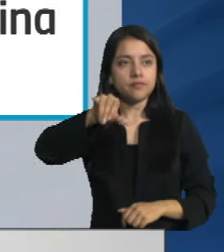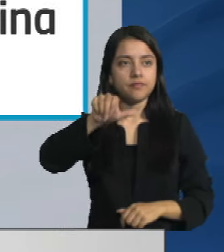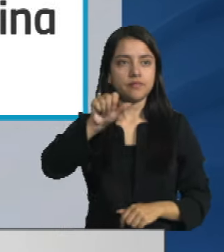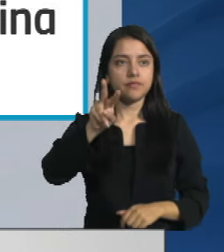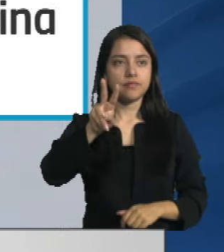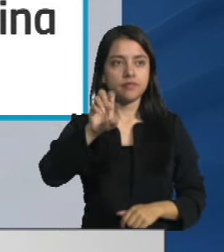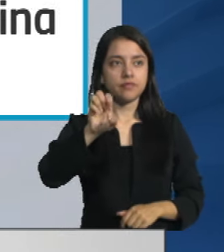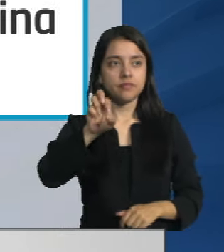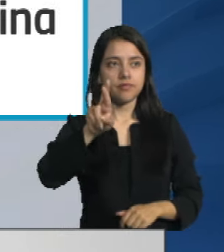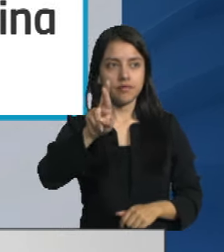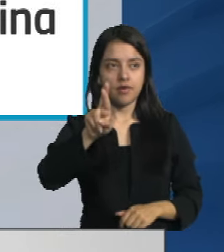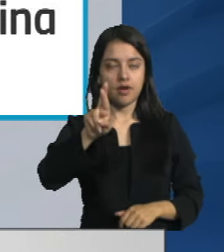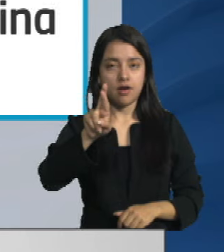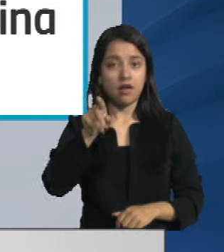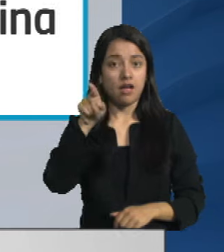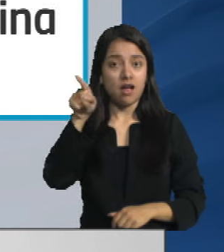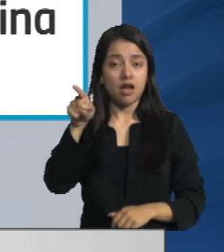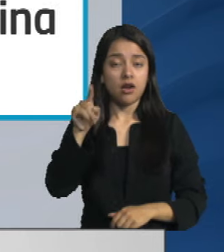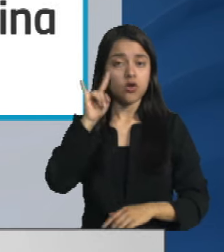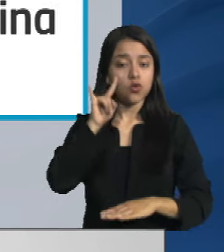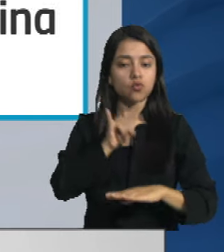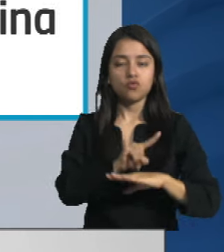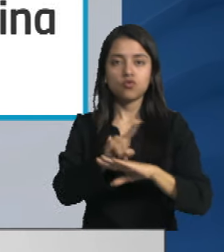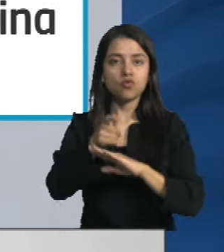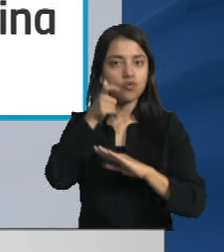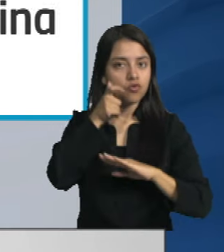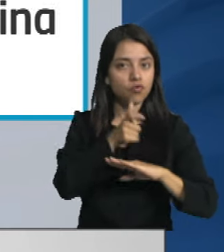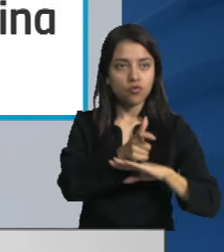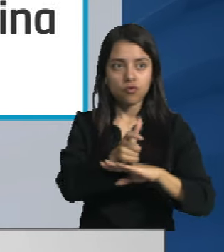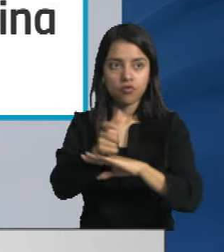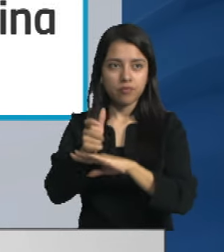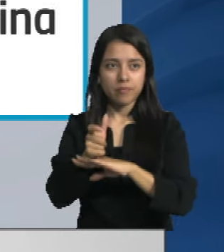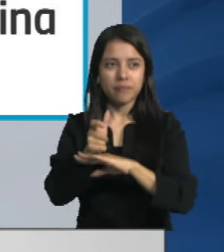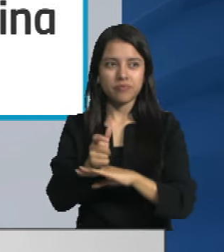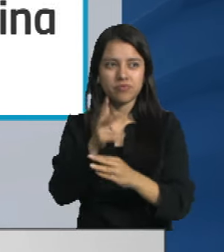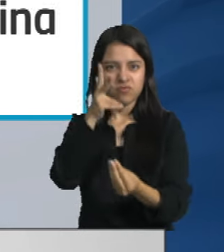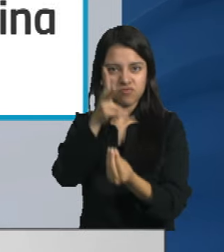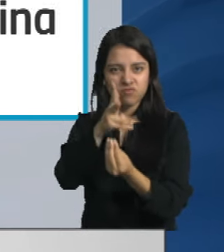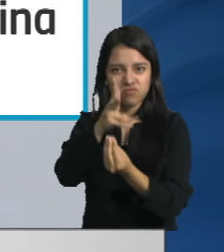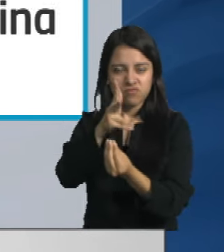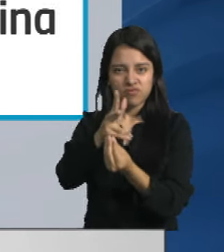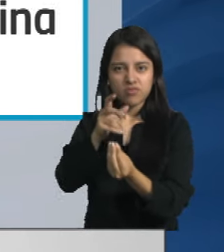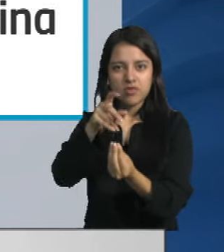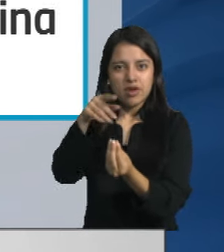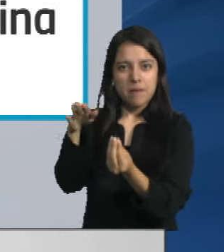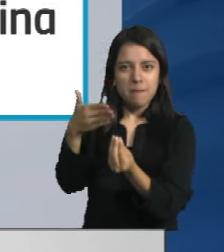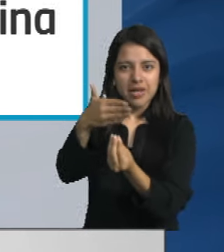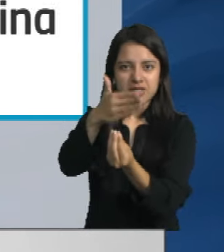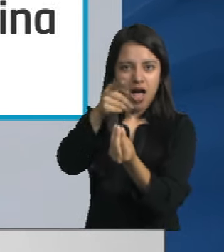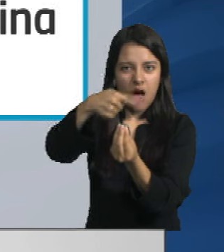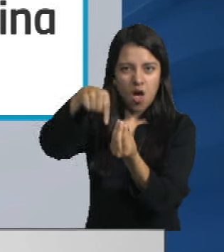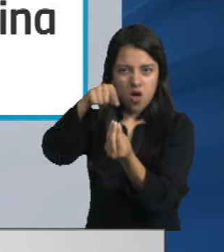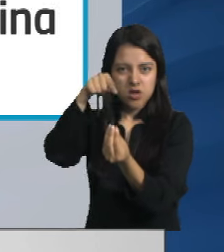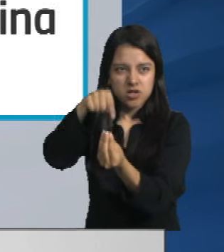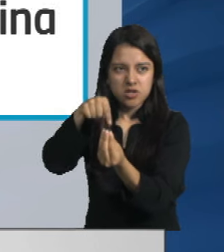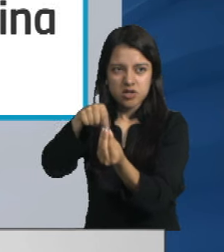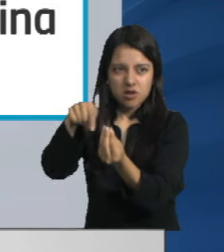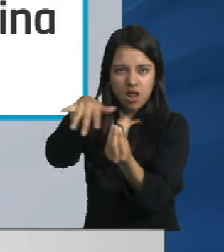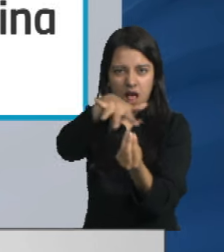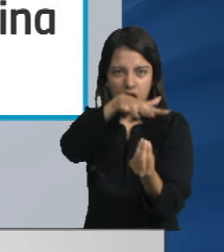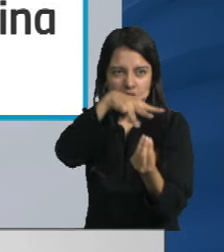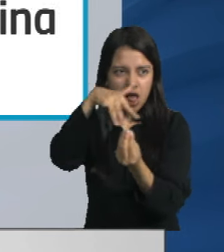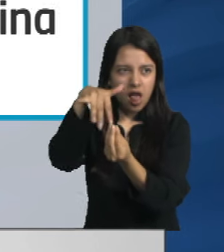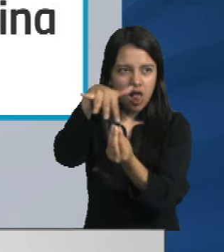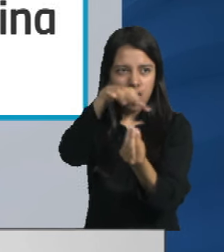Africano López, dedicado a custodiar y proteger a la banda de alias Pescado, a quien usan para su plan mercenario como